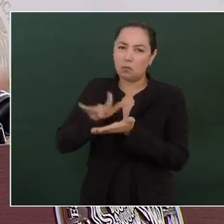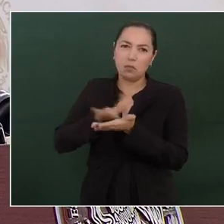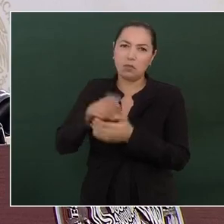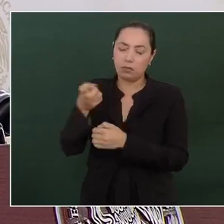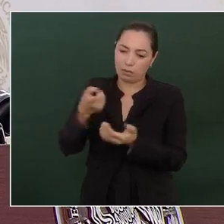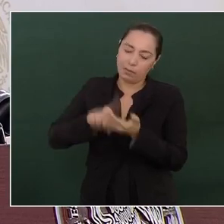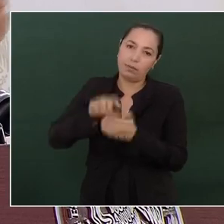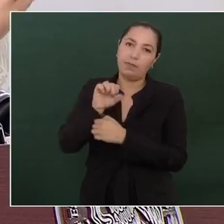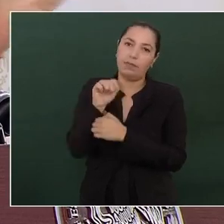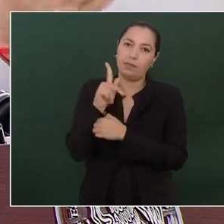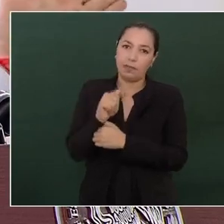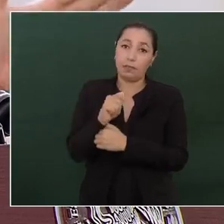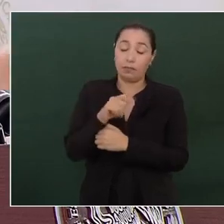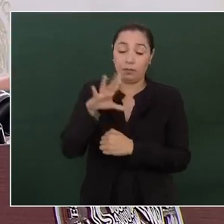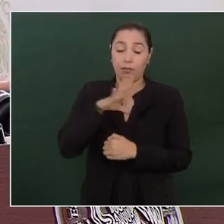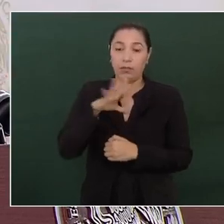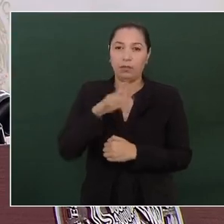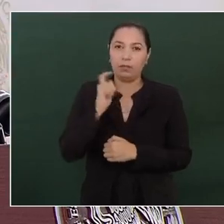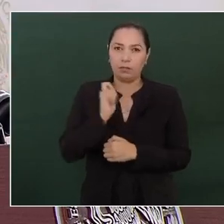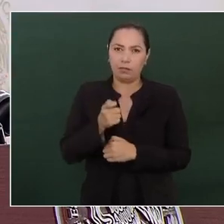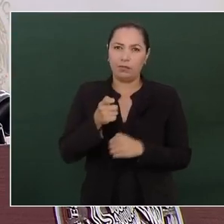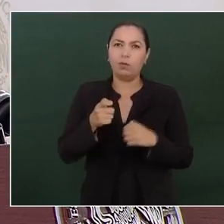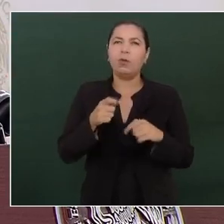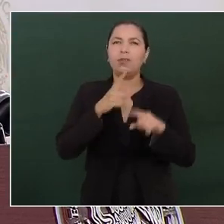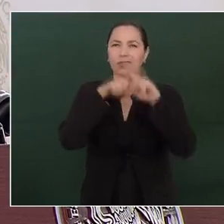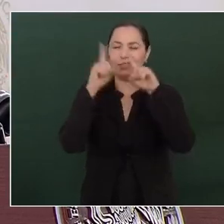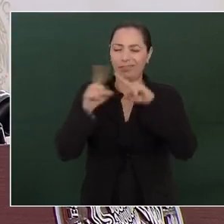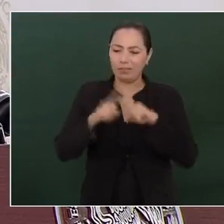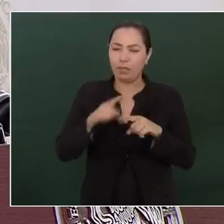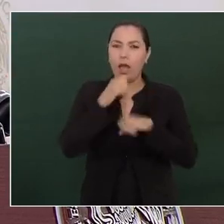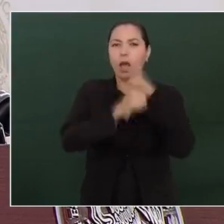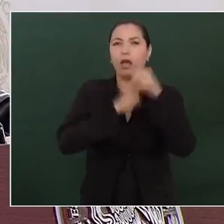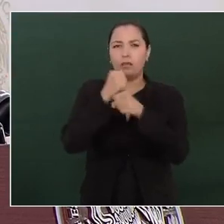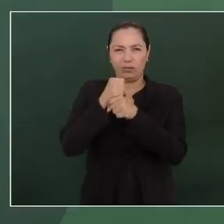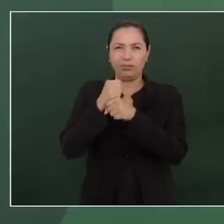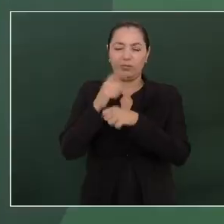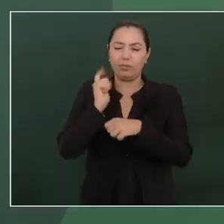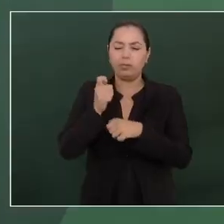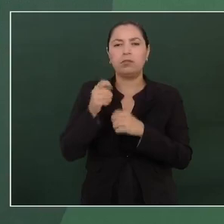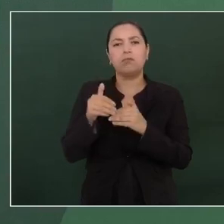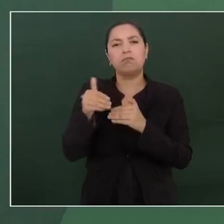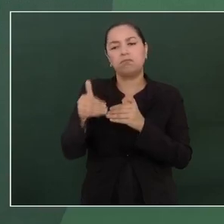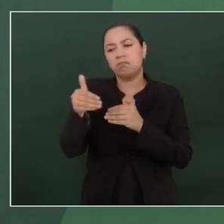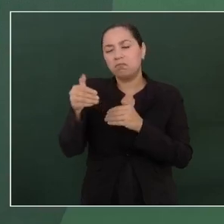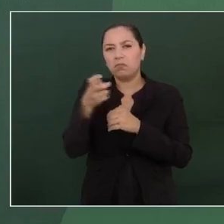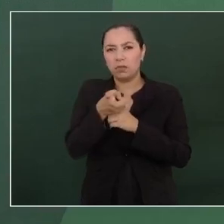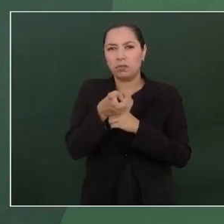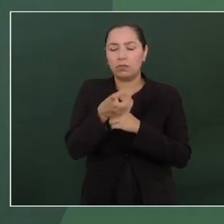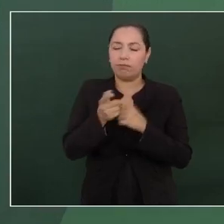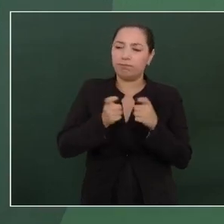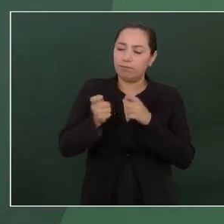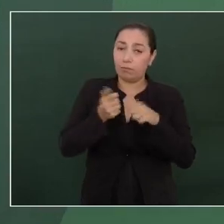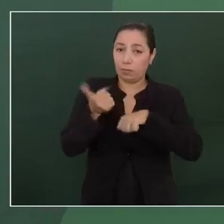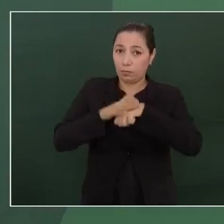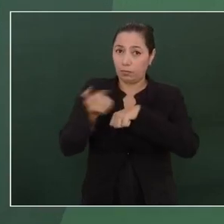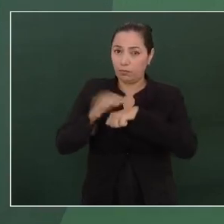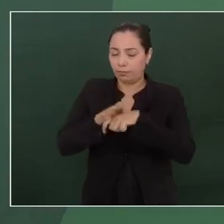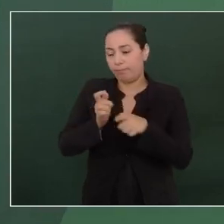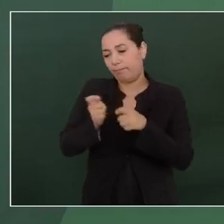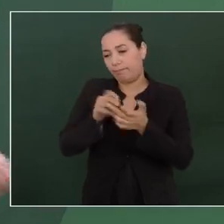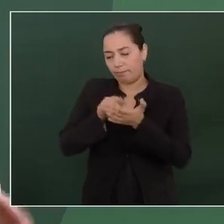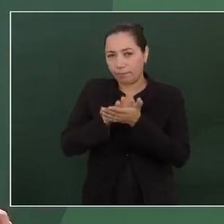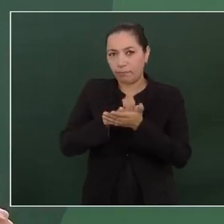SAT. Durante varios años se sustanciaron recursos administrativos y después se llegó